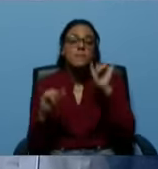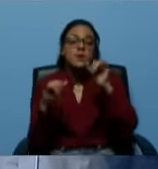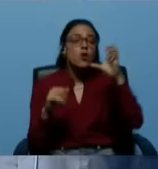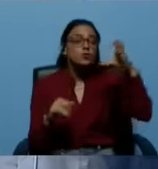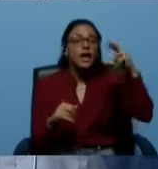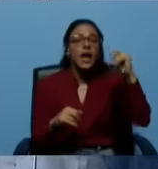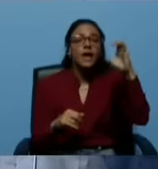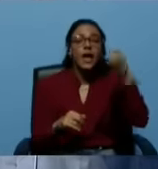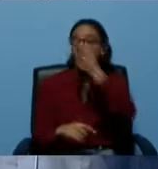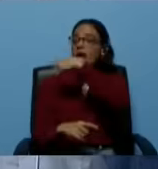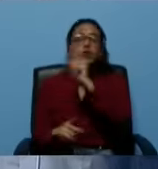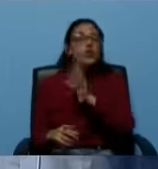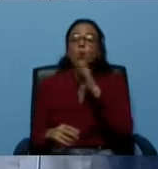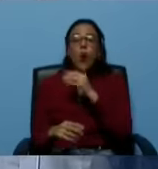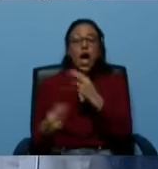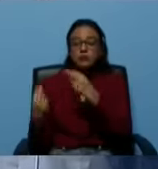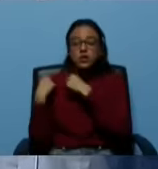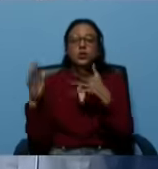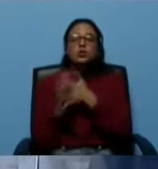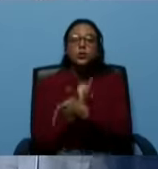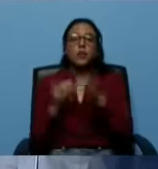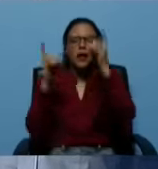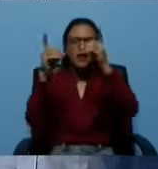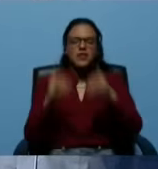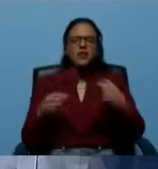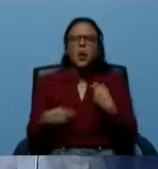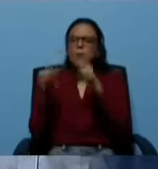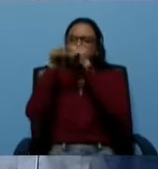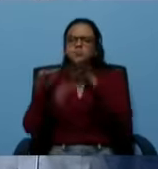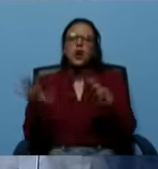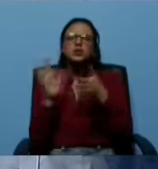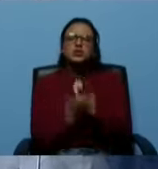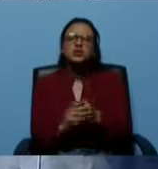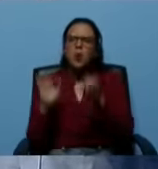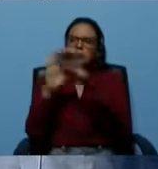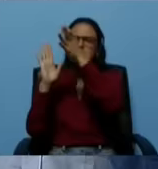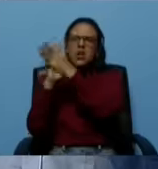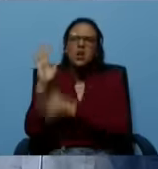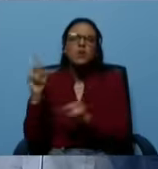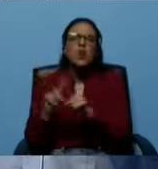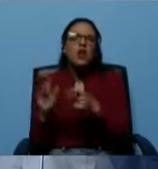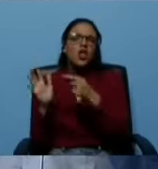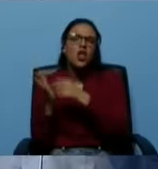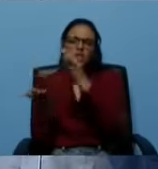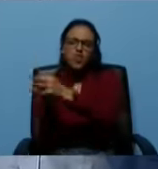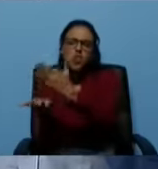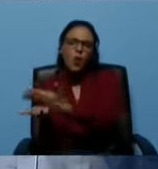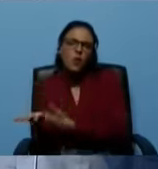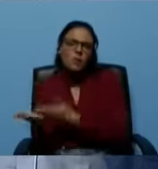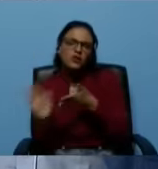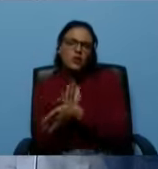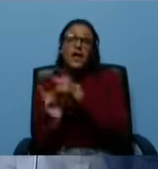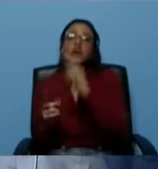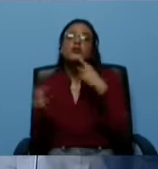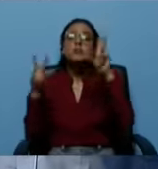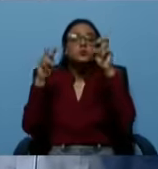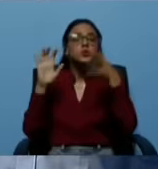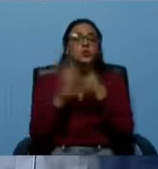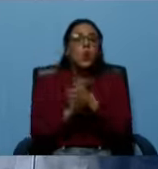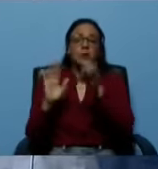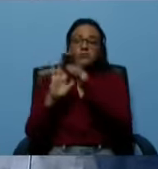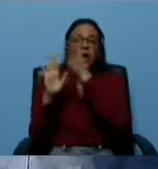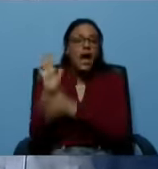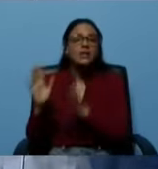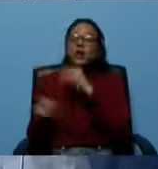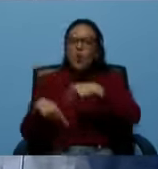CNE, la decisión de colgar unos documentos que ellos dicen que son actas. No tienen ni